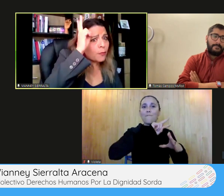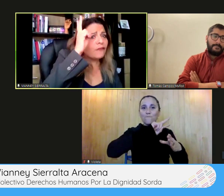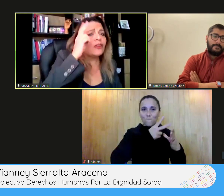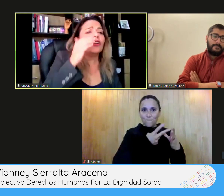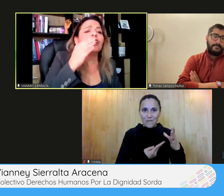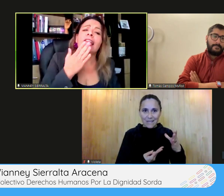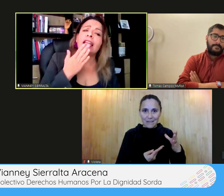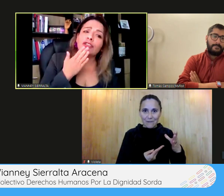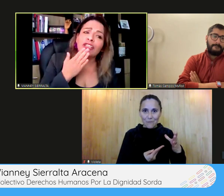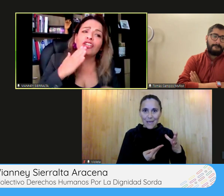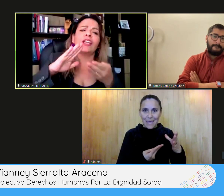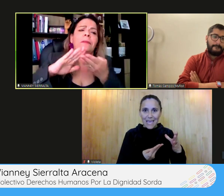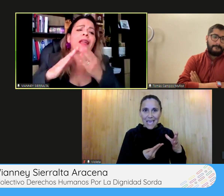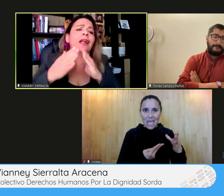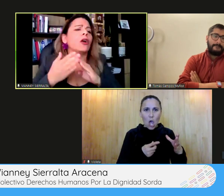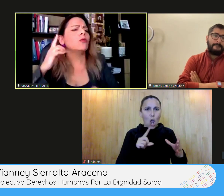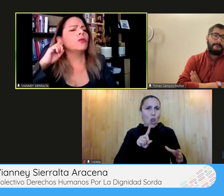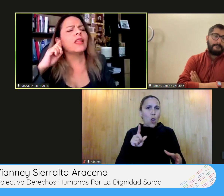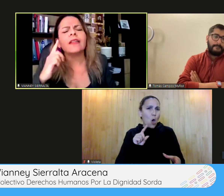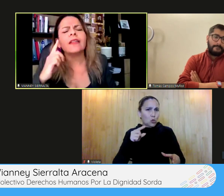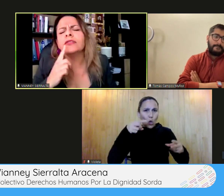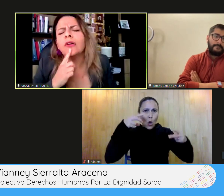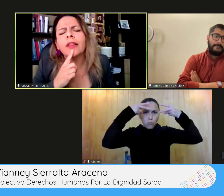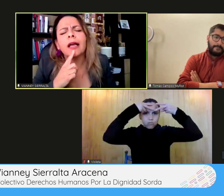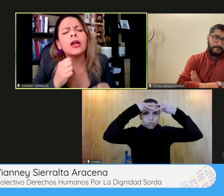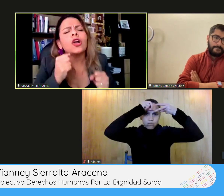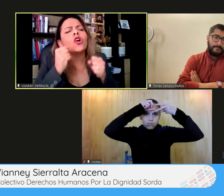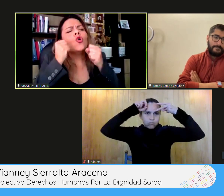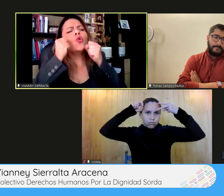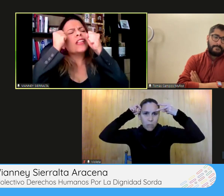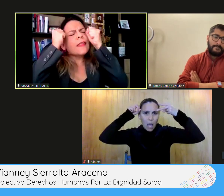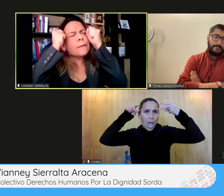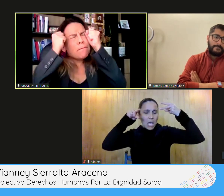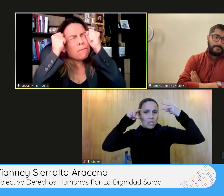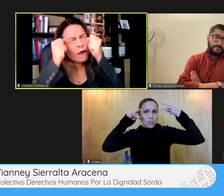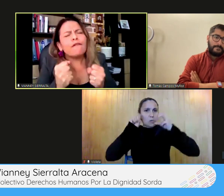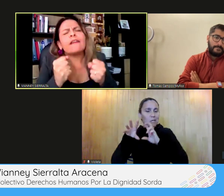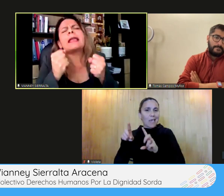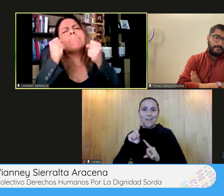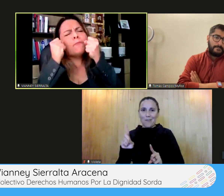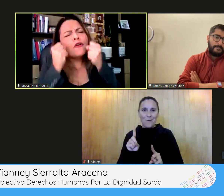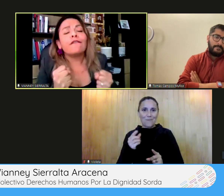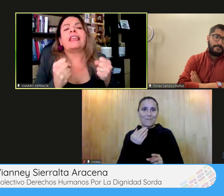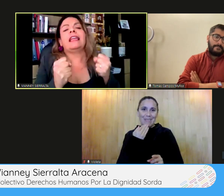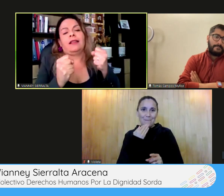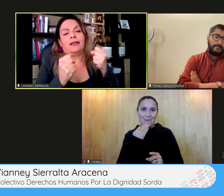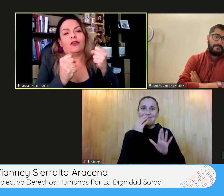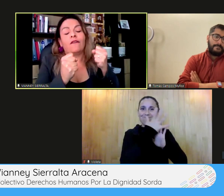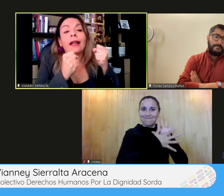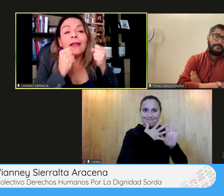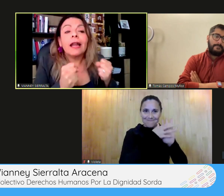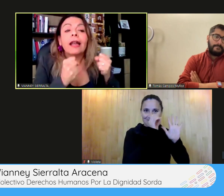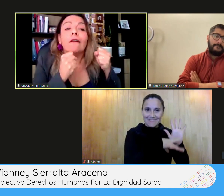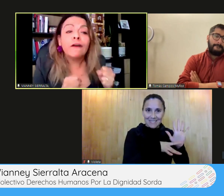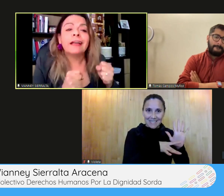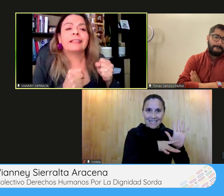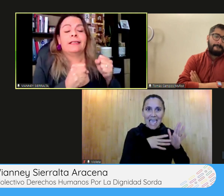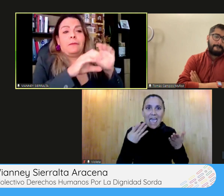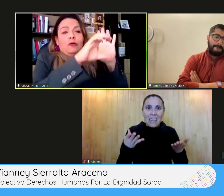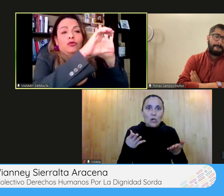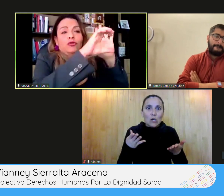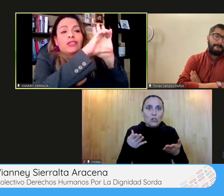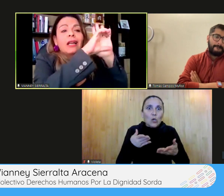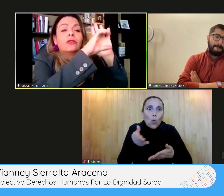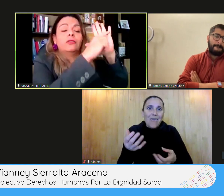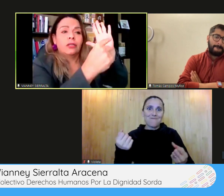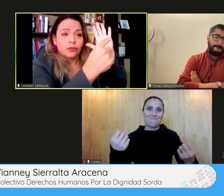no solamente a los pueblos originarios, sino también a las comunidades sordas, ustedes por fin nos van a dar la fuerza